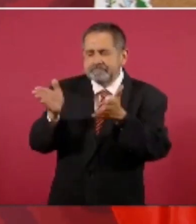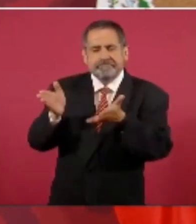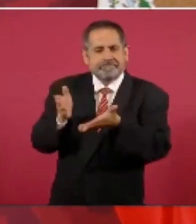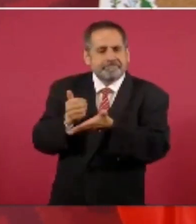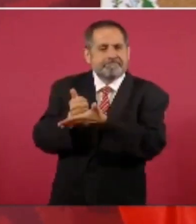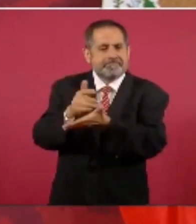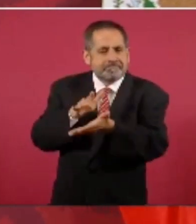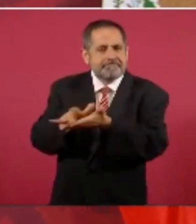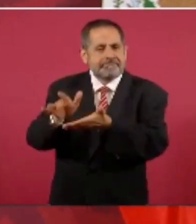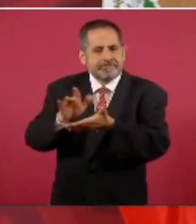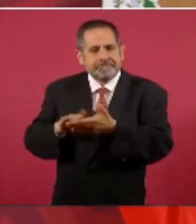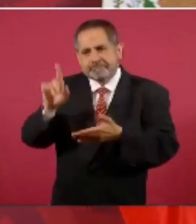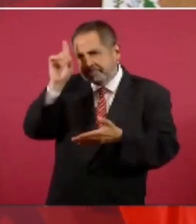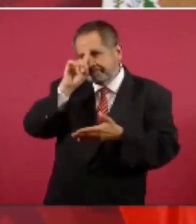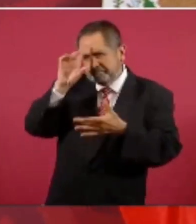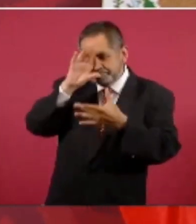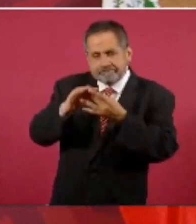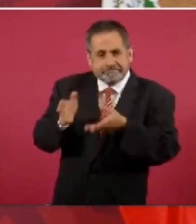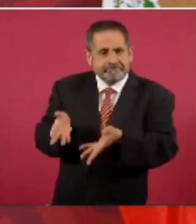¿Cómo formamos